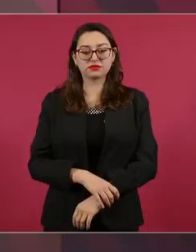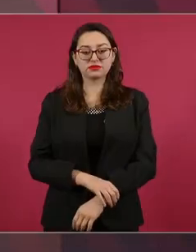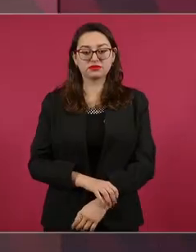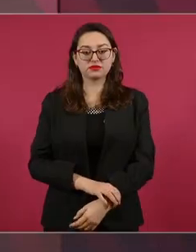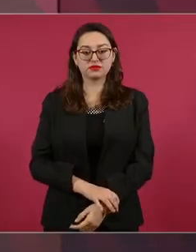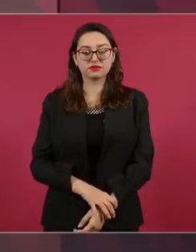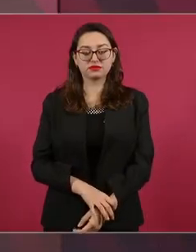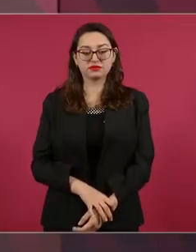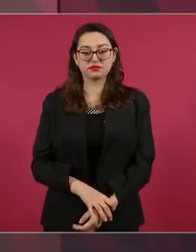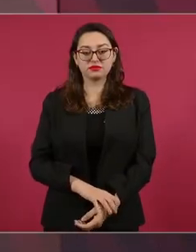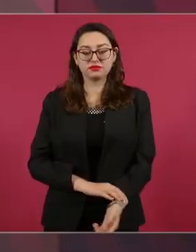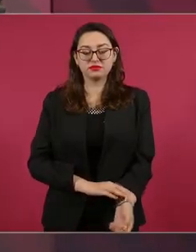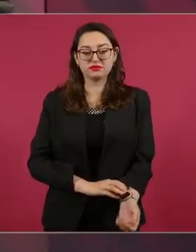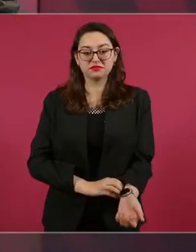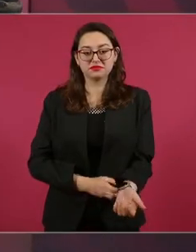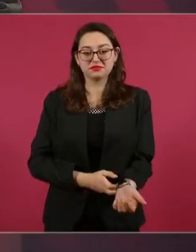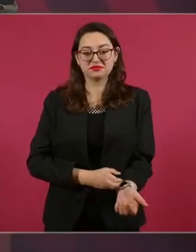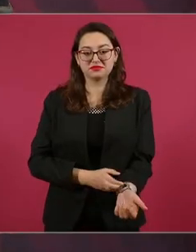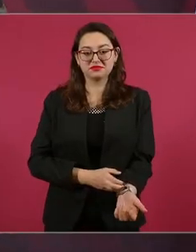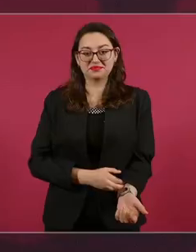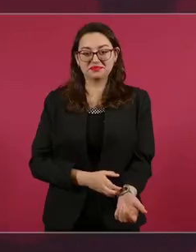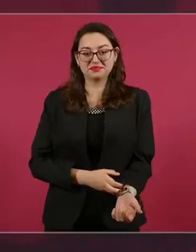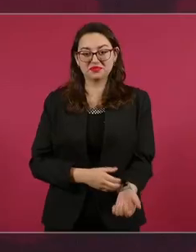moco de gorila.